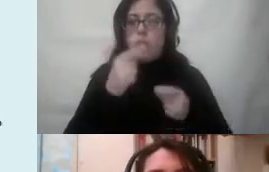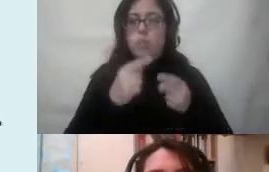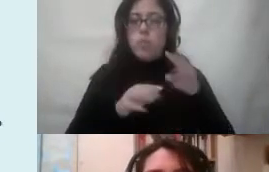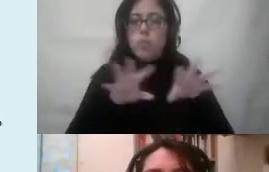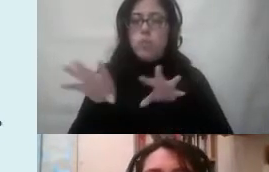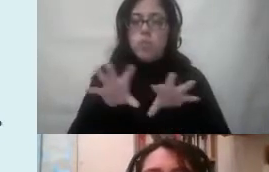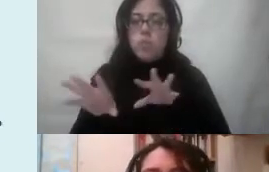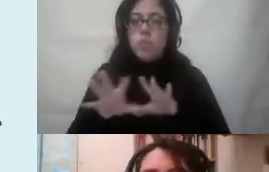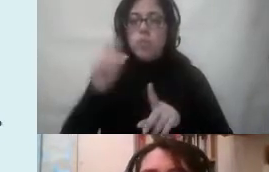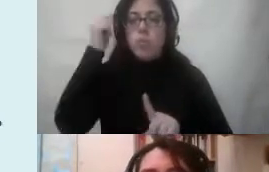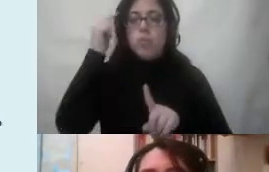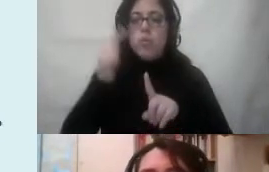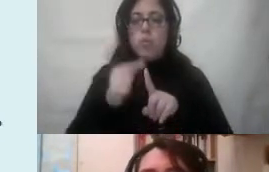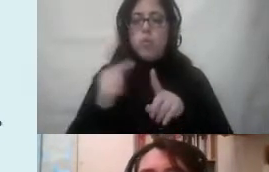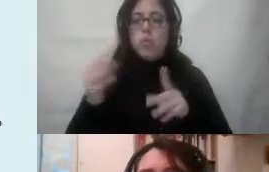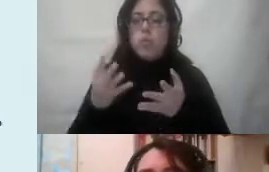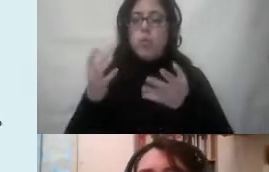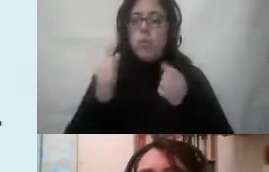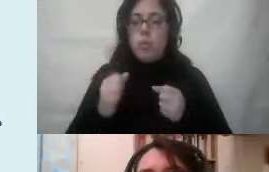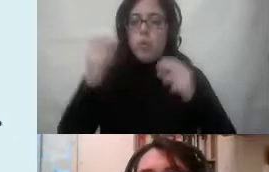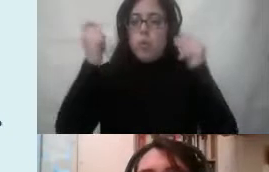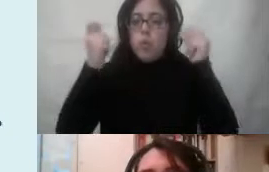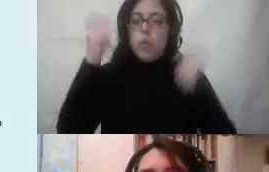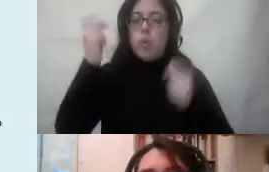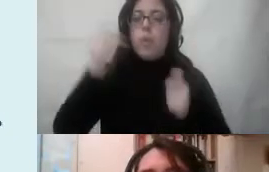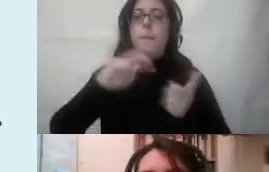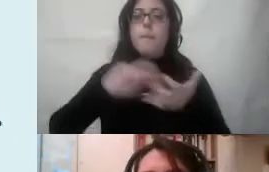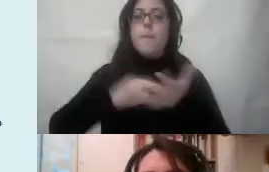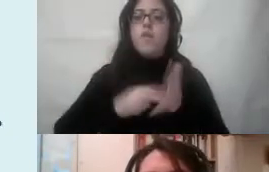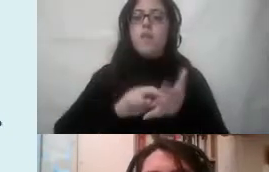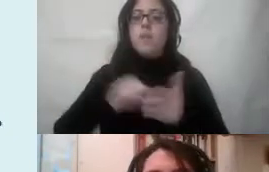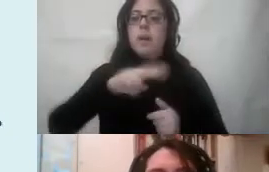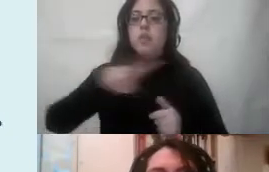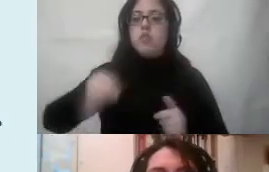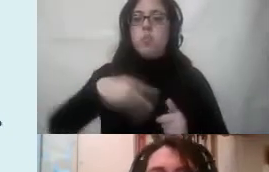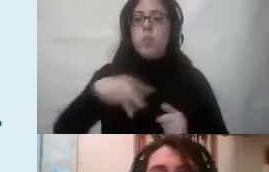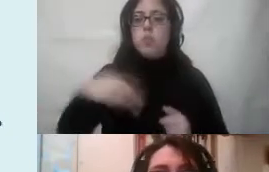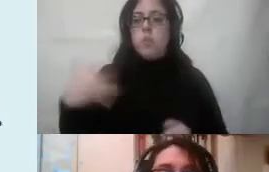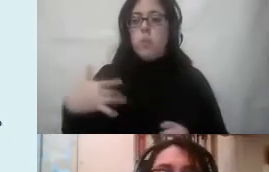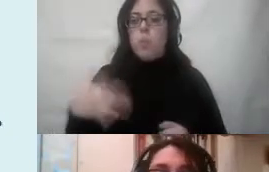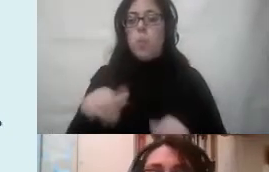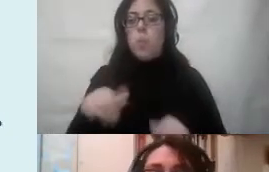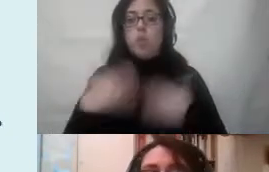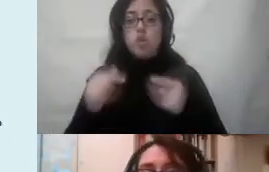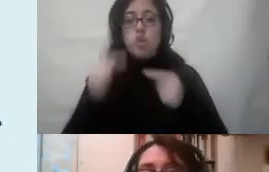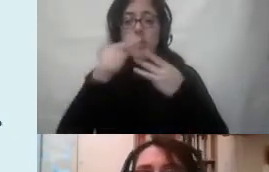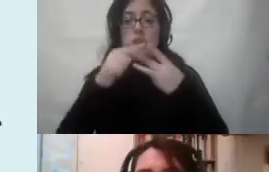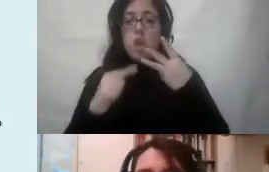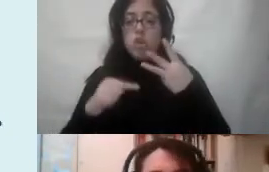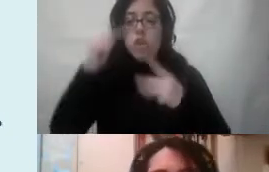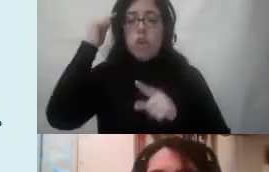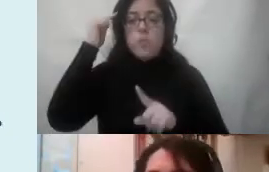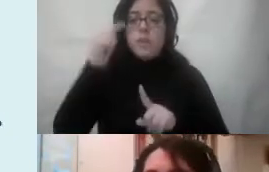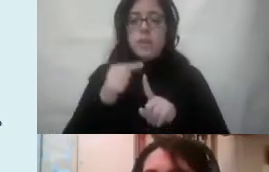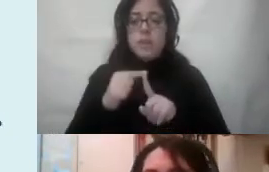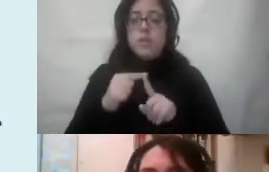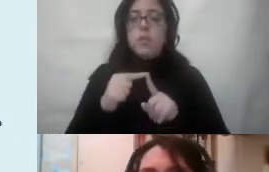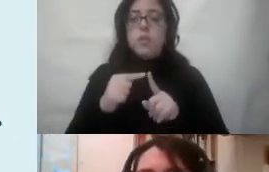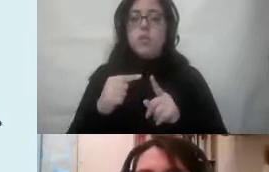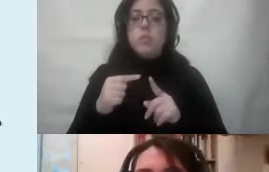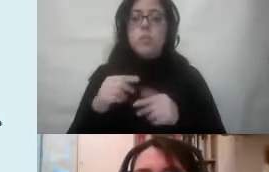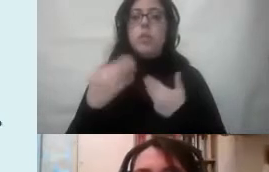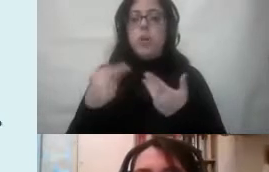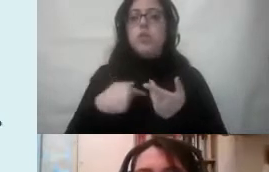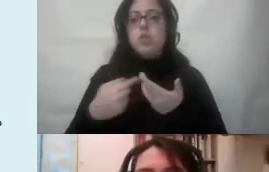distintos objetivos para poder crear nuestro problema socialmente relevante. Entonces, a partir de estos tres objetivos, yo voy a dejar de compartir pantalla para